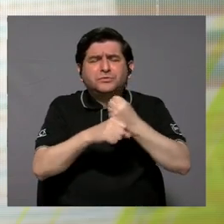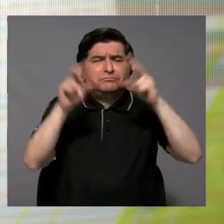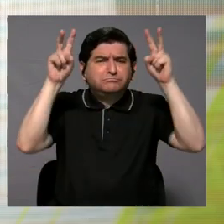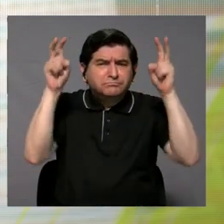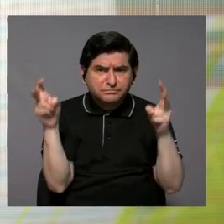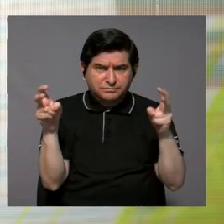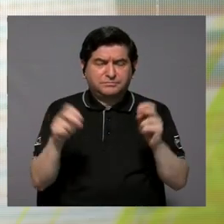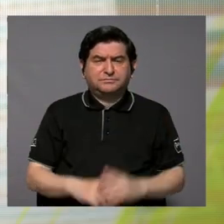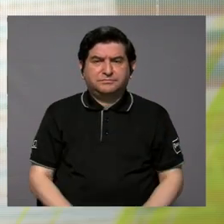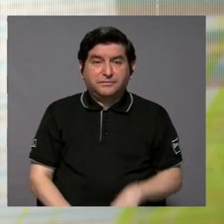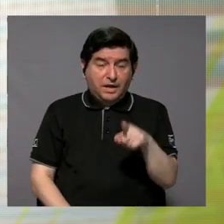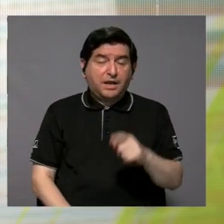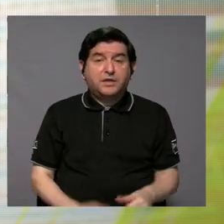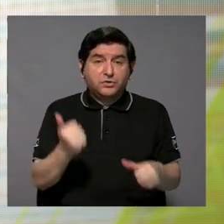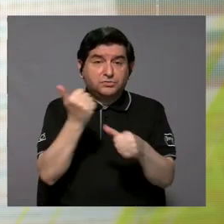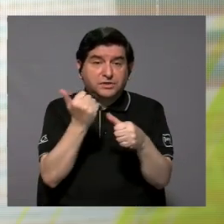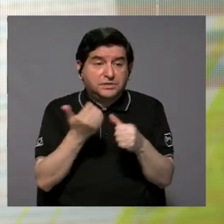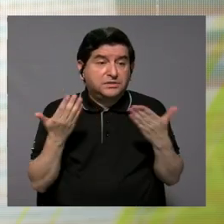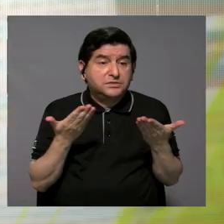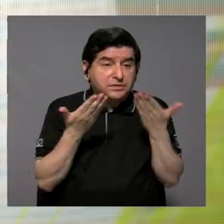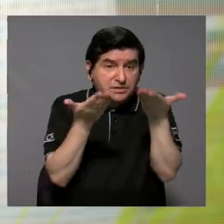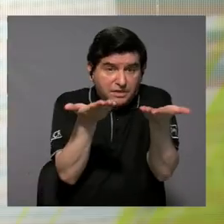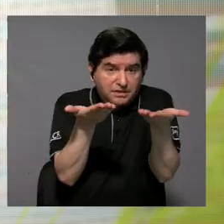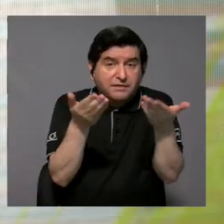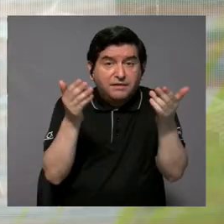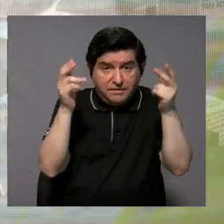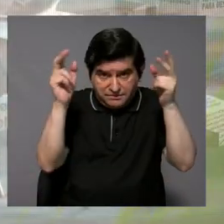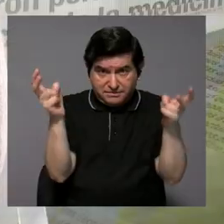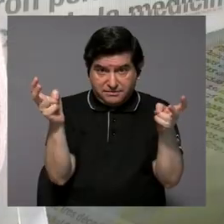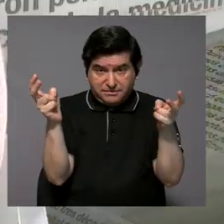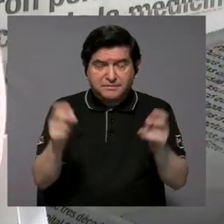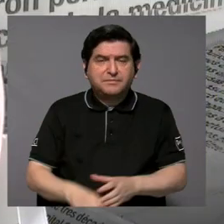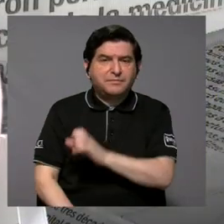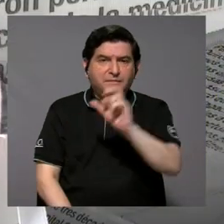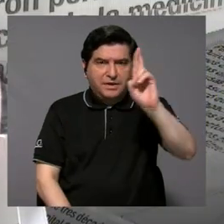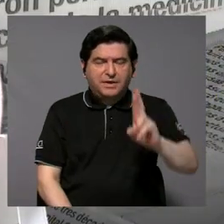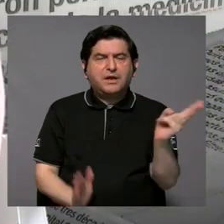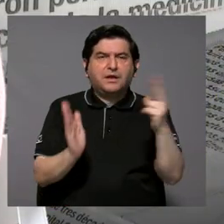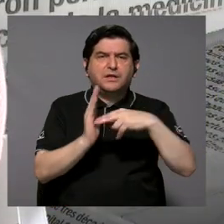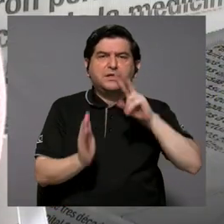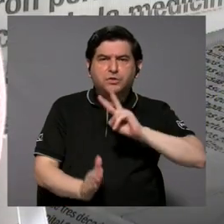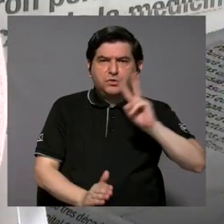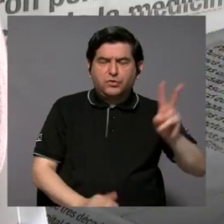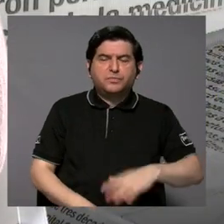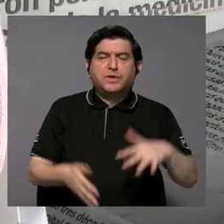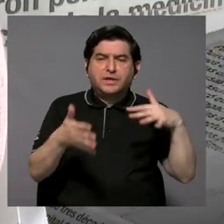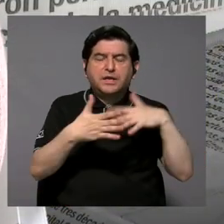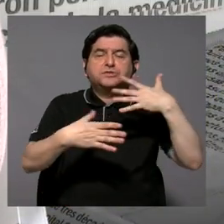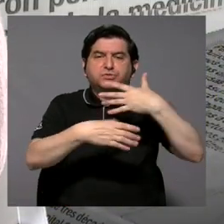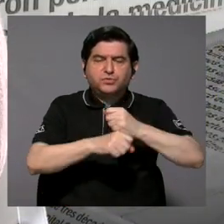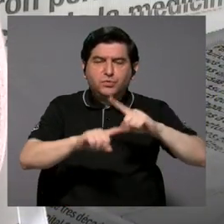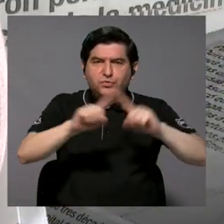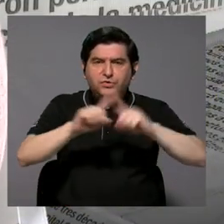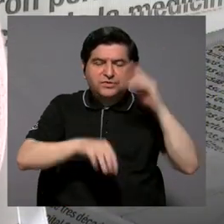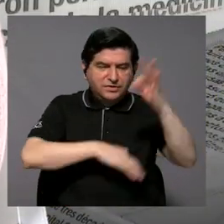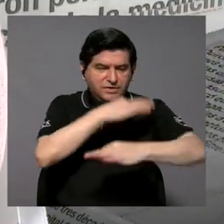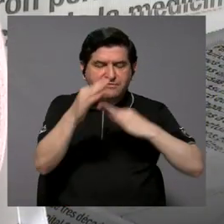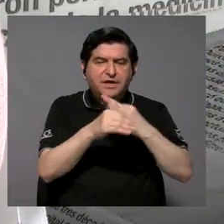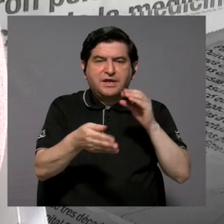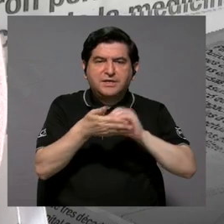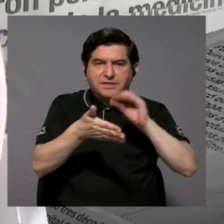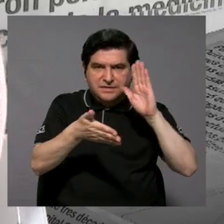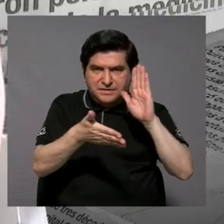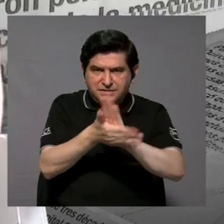tema, ellos asesoran en este tema. En Costa Rica en el 2022 se hizo un estudio con diferentes tipos de